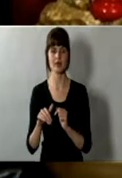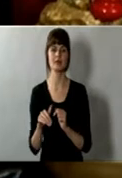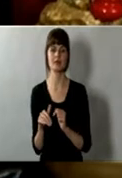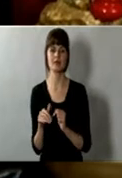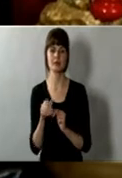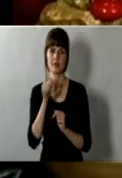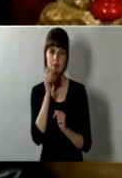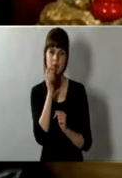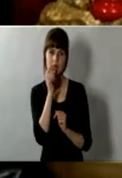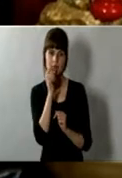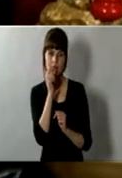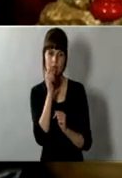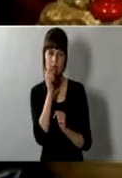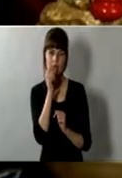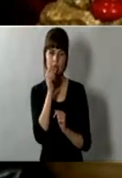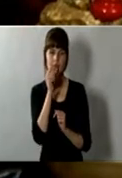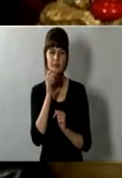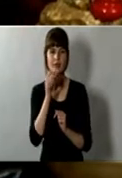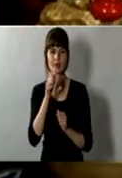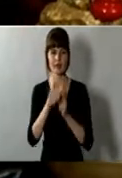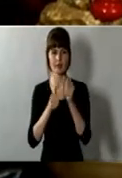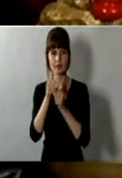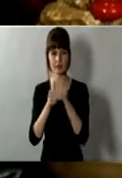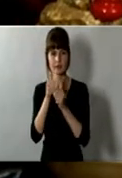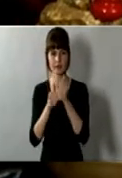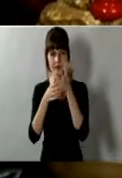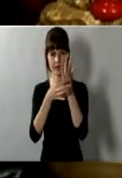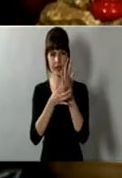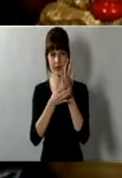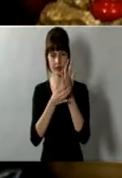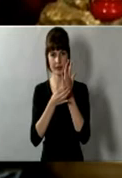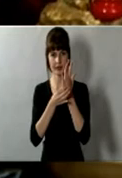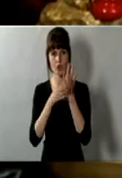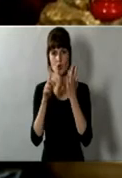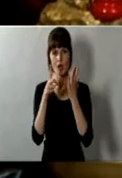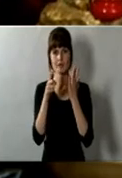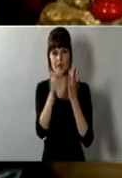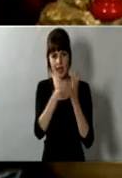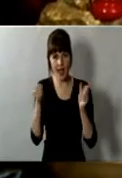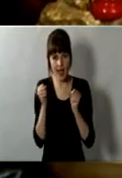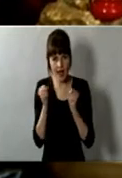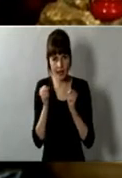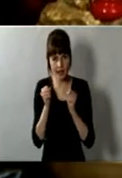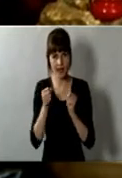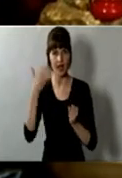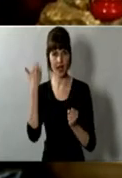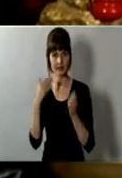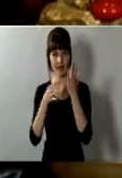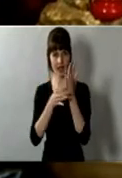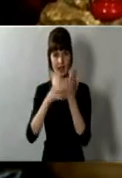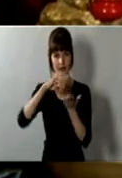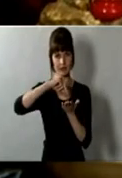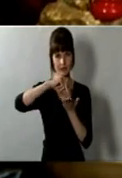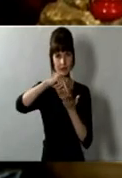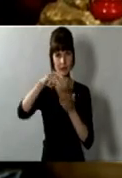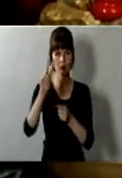Que justamente Trataban de preservar Los alimentos Cuando no había Freezer Ni heladeras Pero también La sal